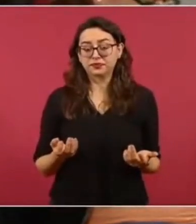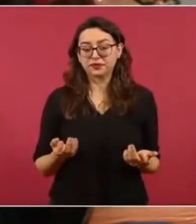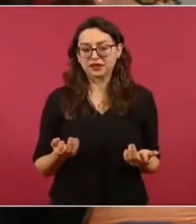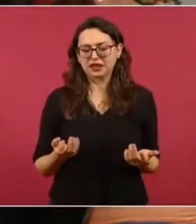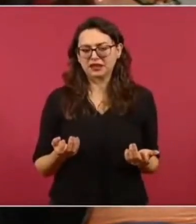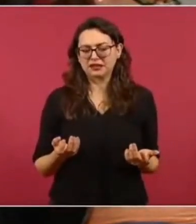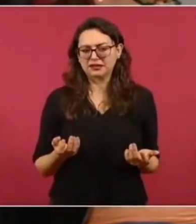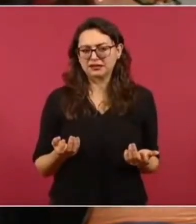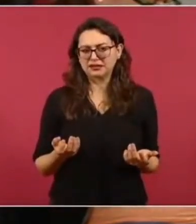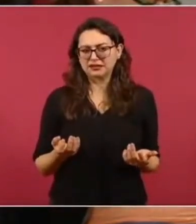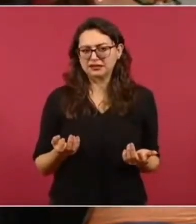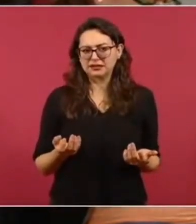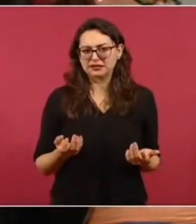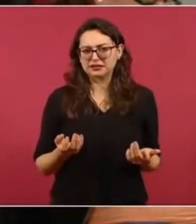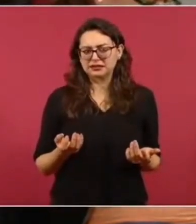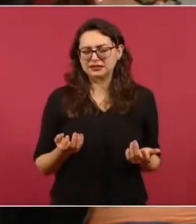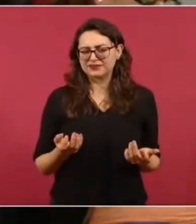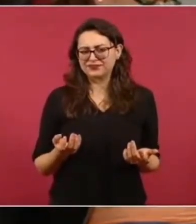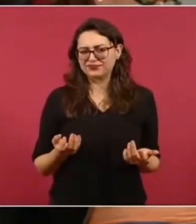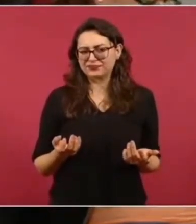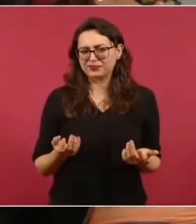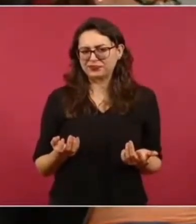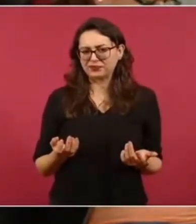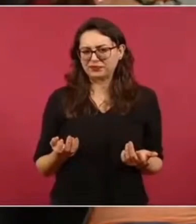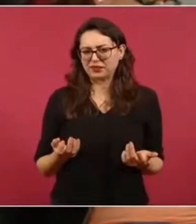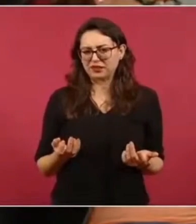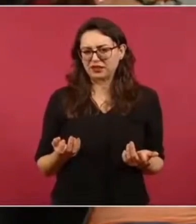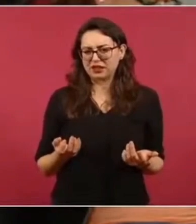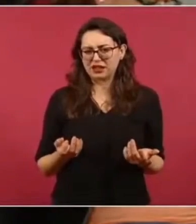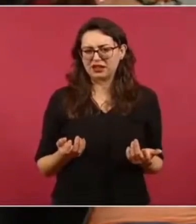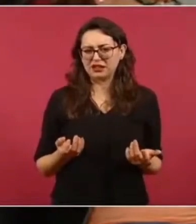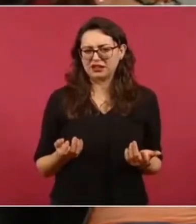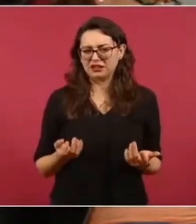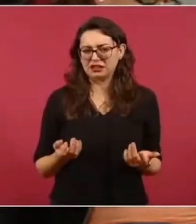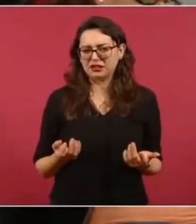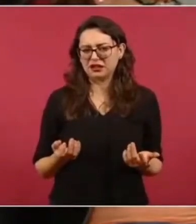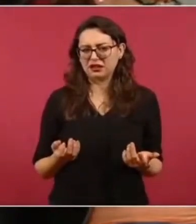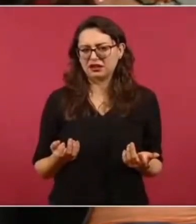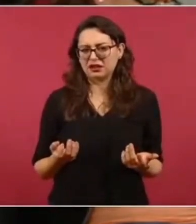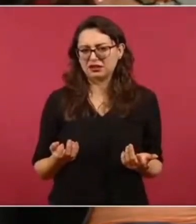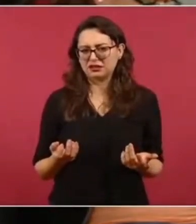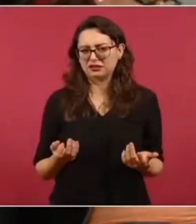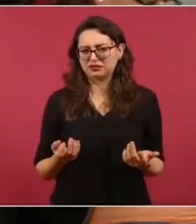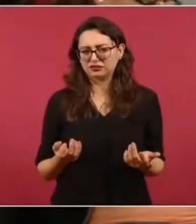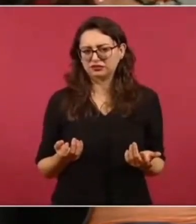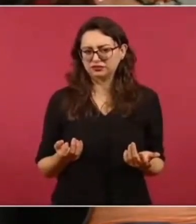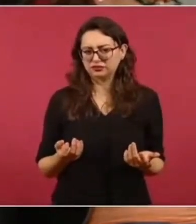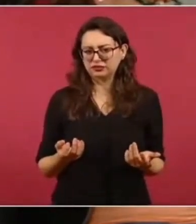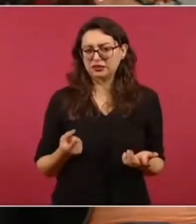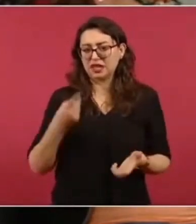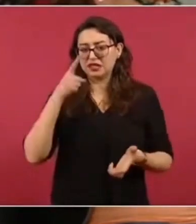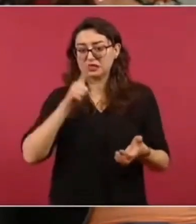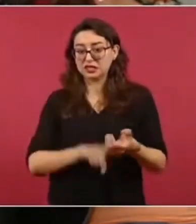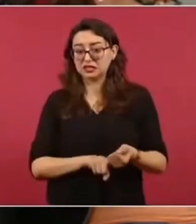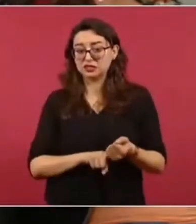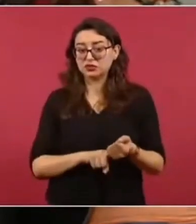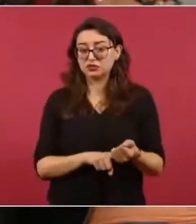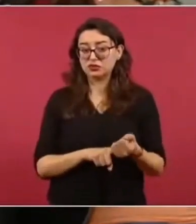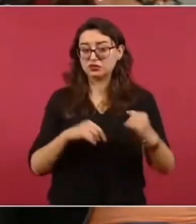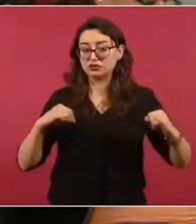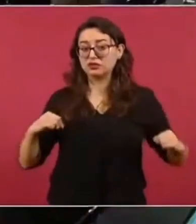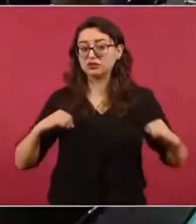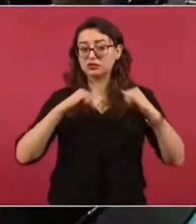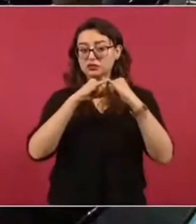en el Instituto de Migración o Nacional de Migración, una reinvención, una reestructura de fondo.